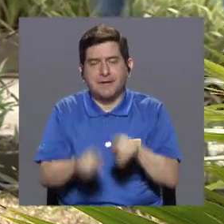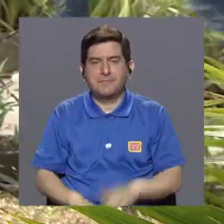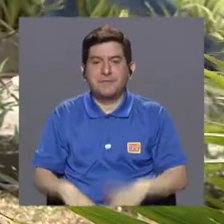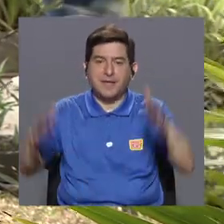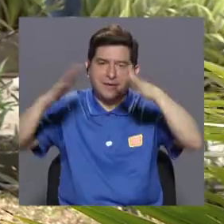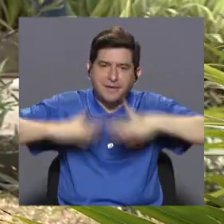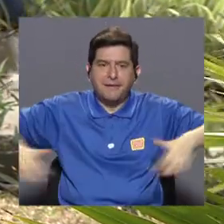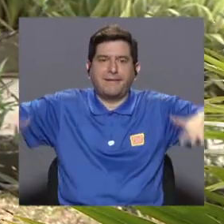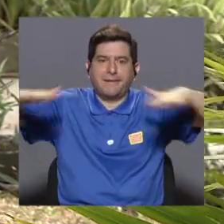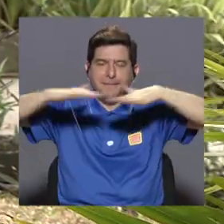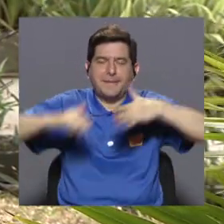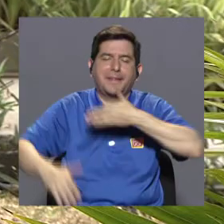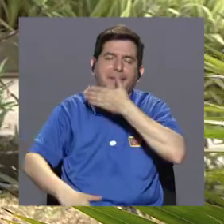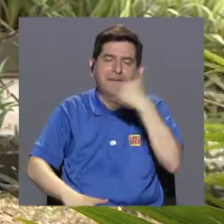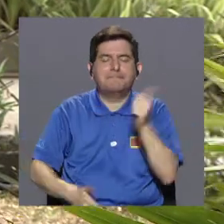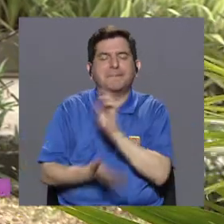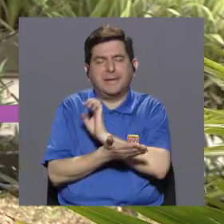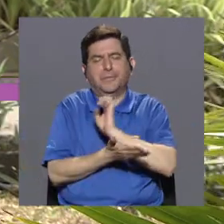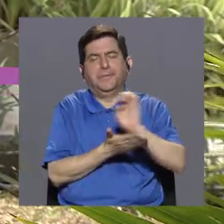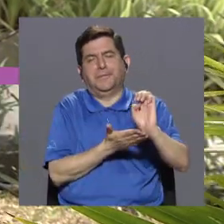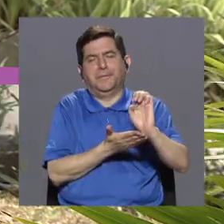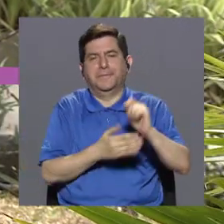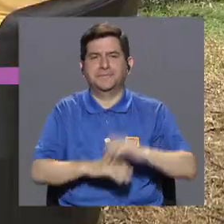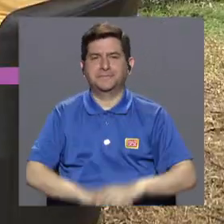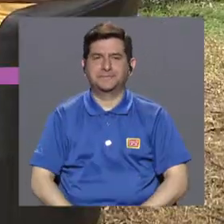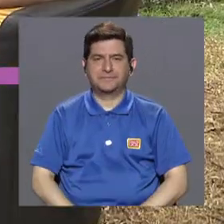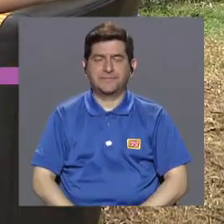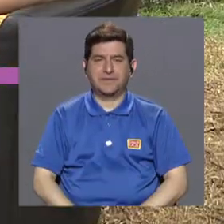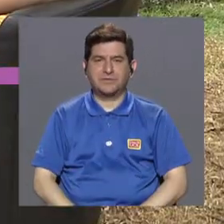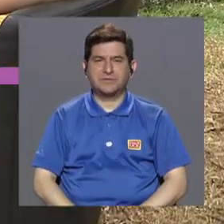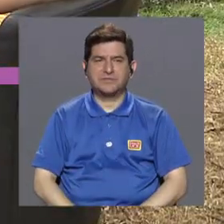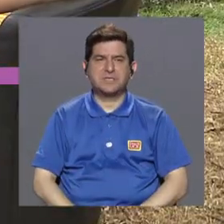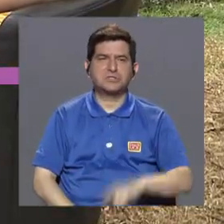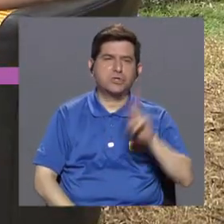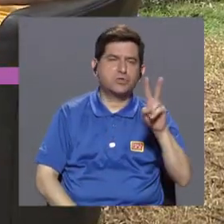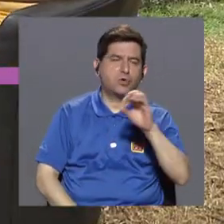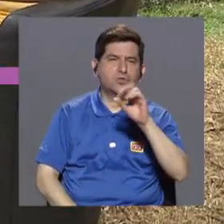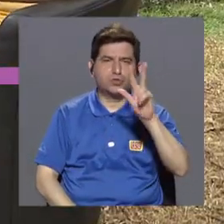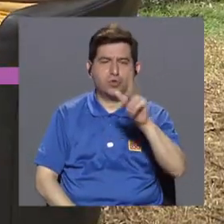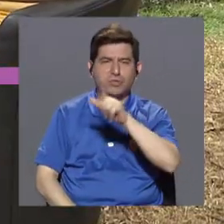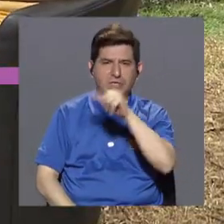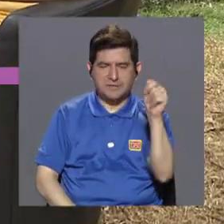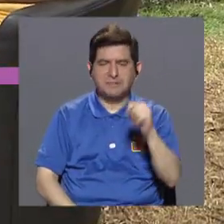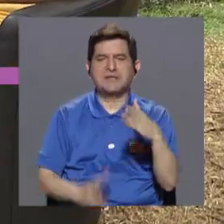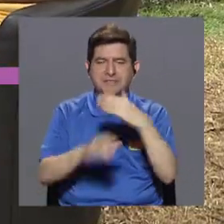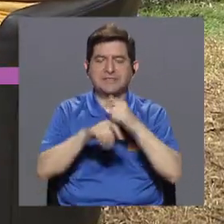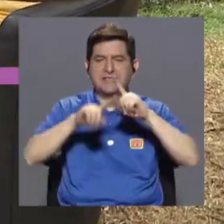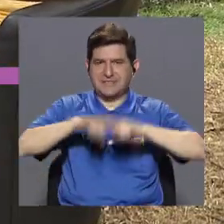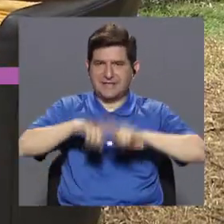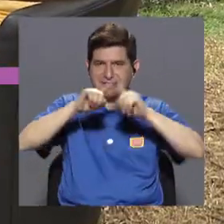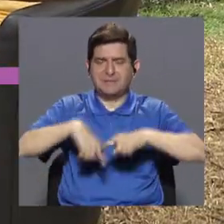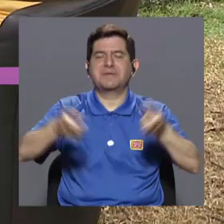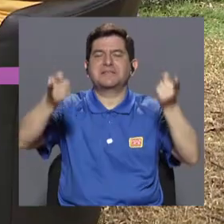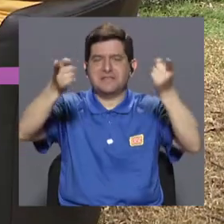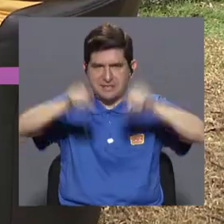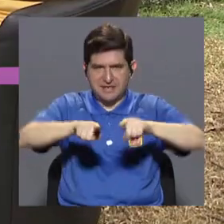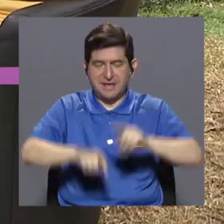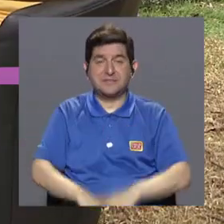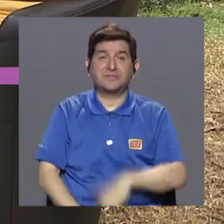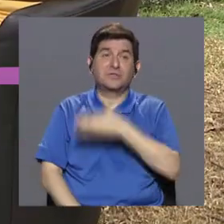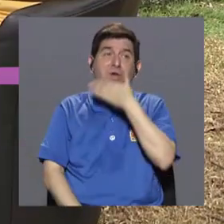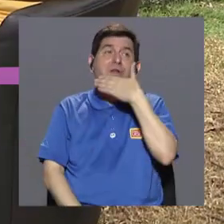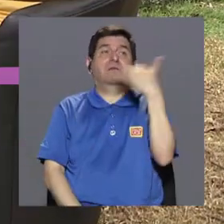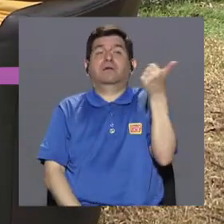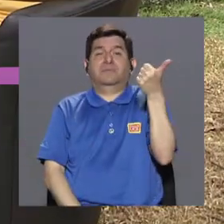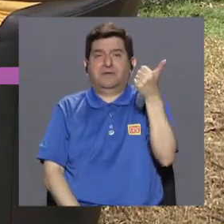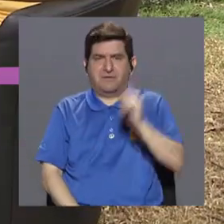pues el ambiente, pues es mejor prevenir. Uh-huh. Uh-huh. Entonces lo hacemos así cada 2 meses o cada 3 meses, dependiendo del caso. Lo